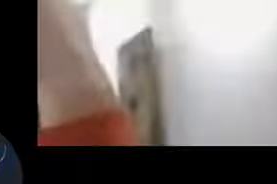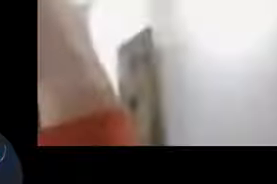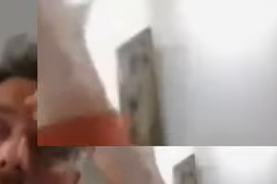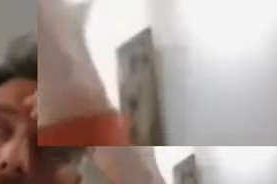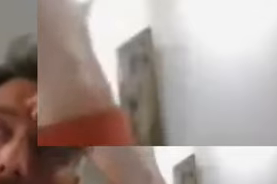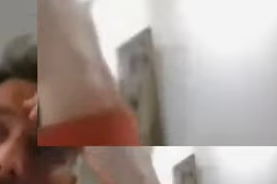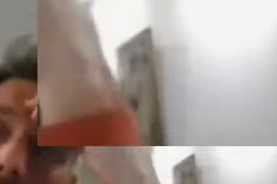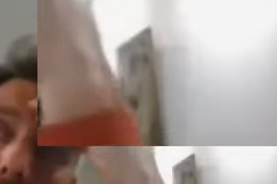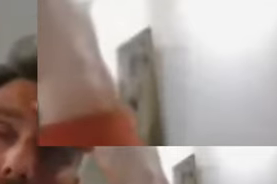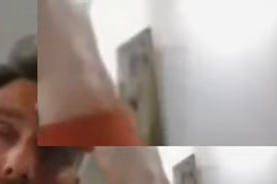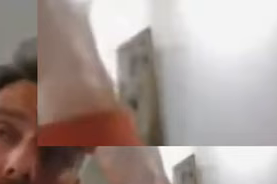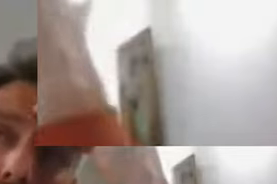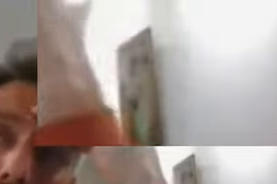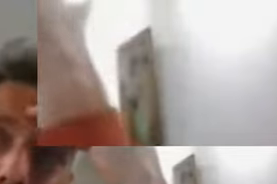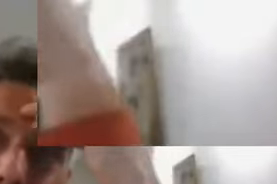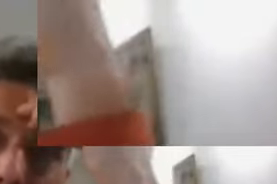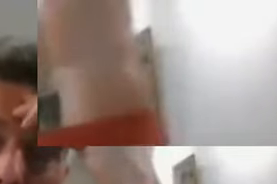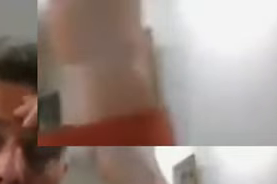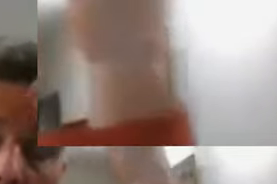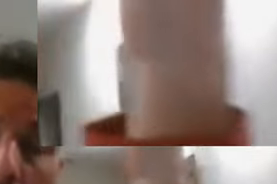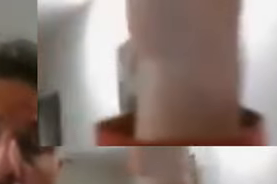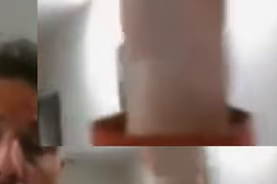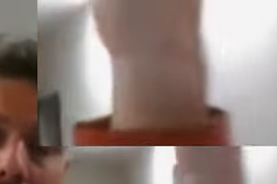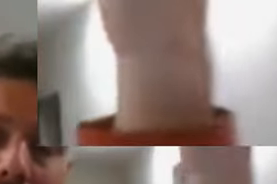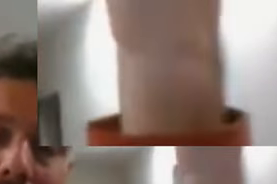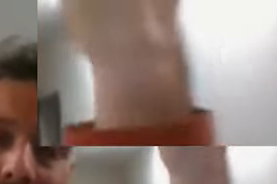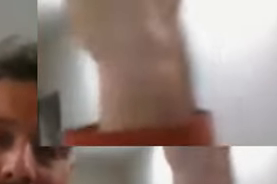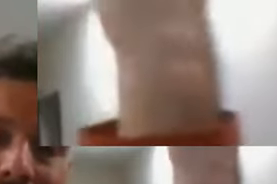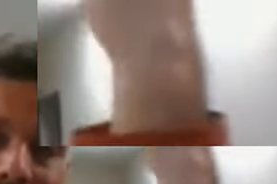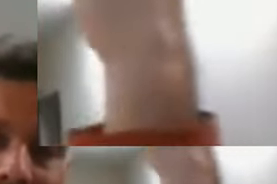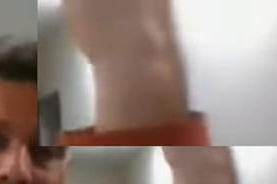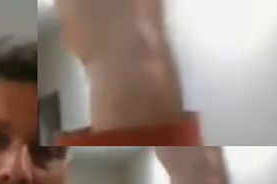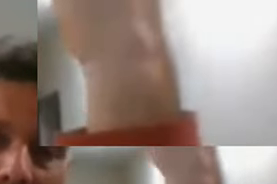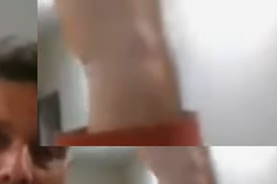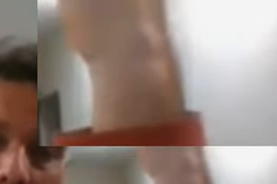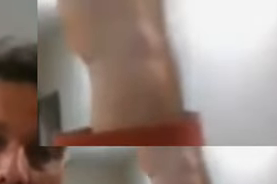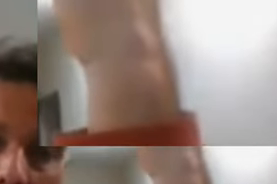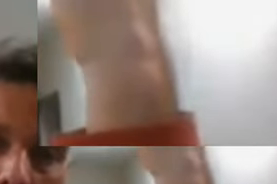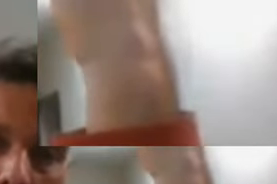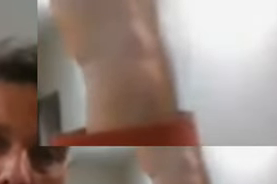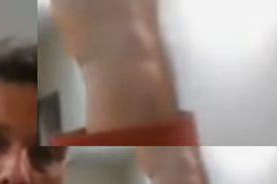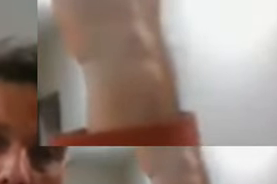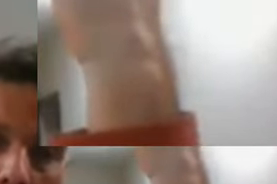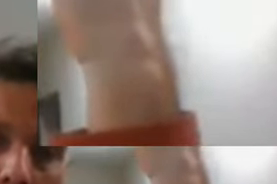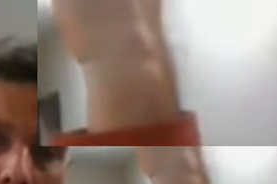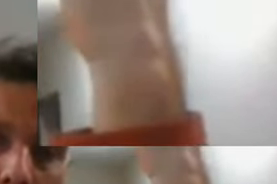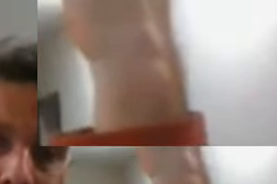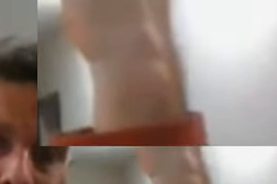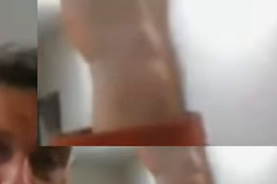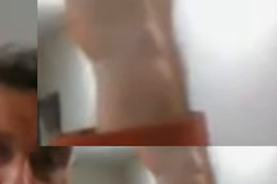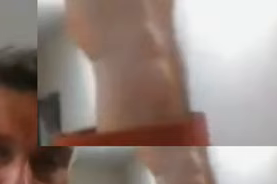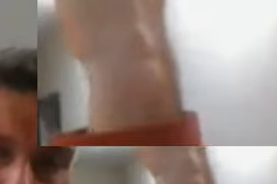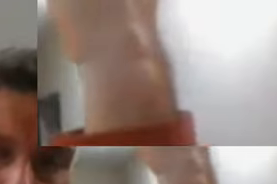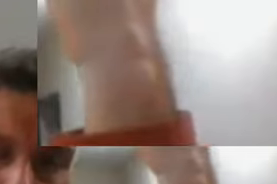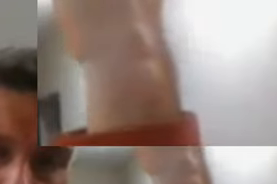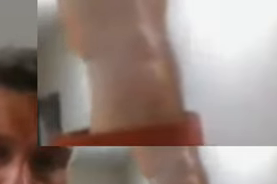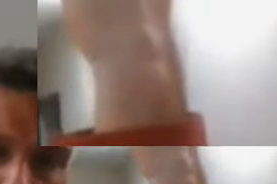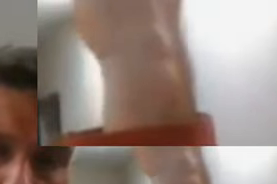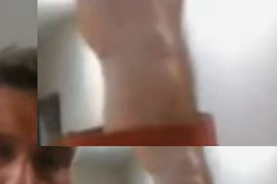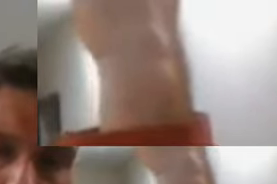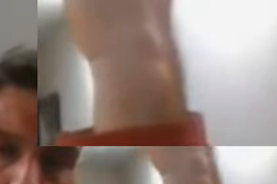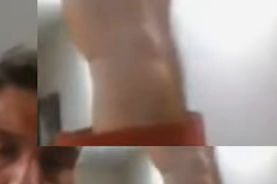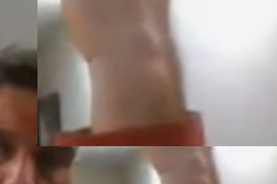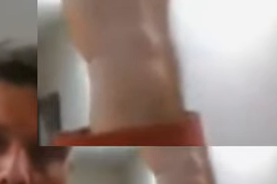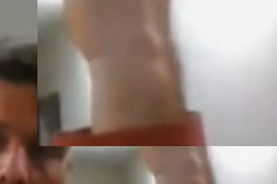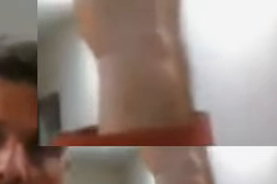con... Claro, el lóbulo frontal tiene áreas que están relacionadas con la motricidad, con